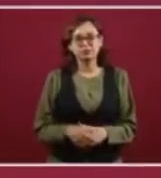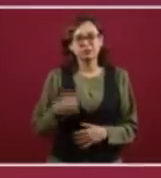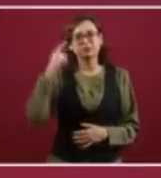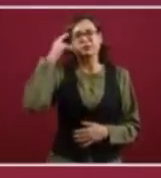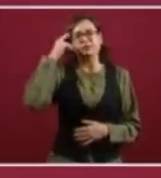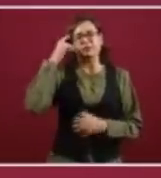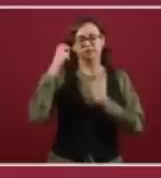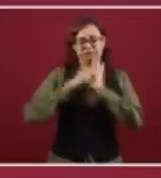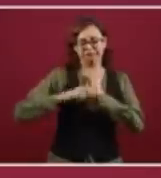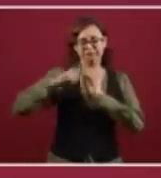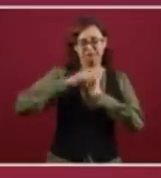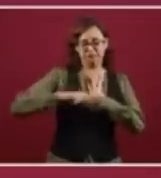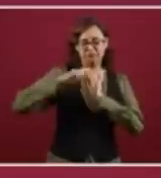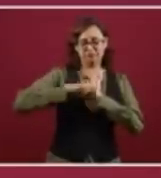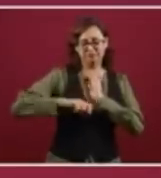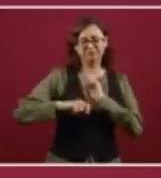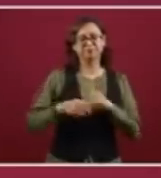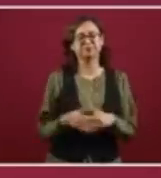rectificar,